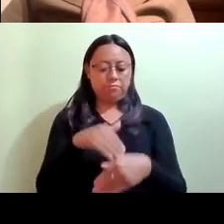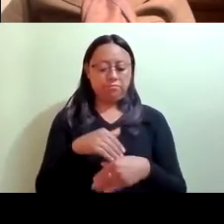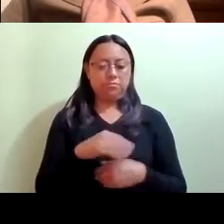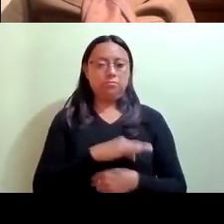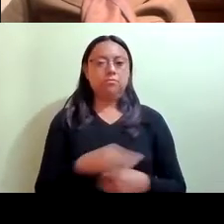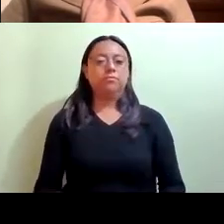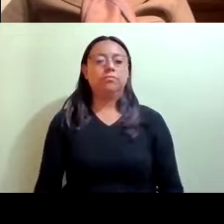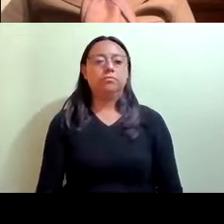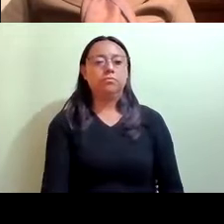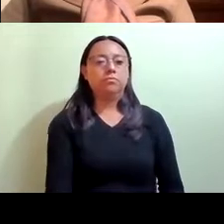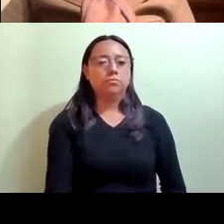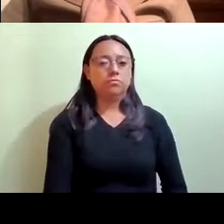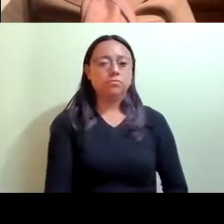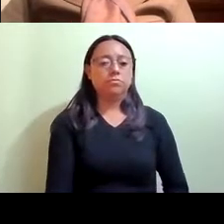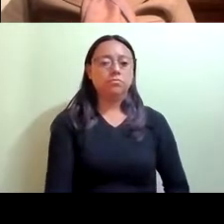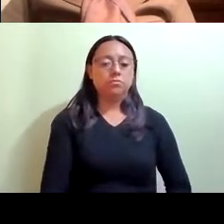Muy